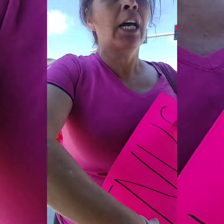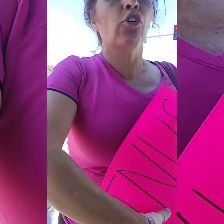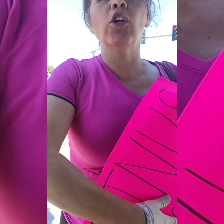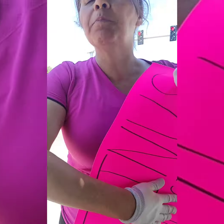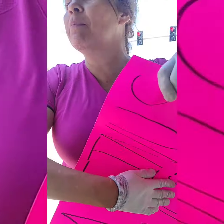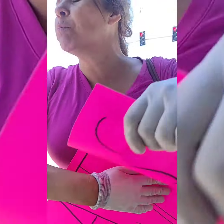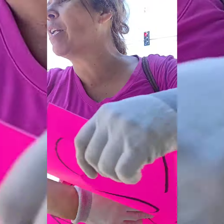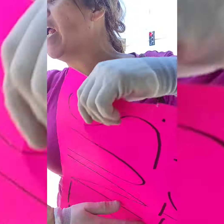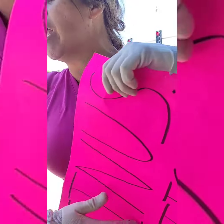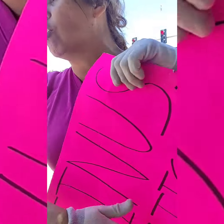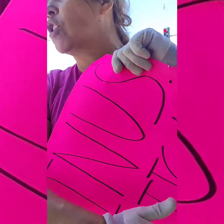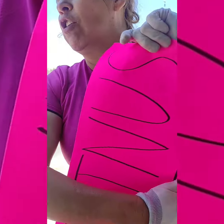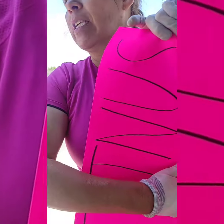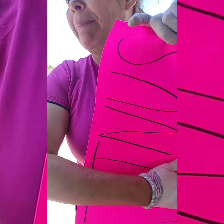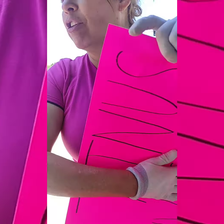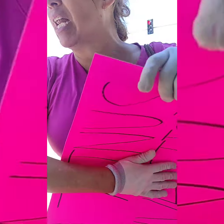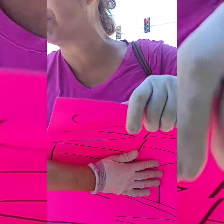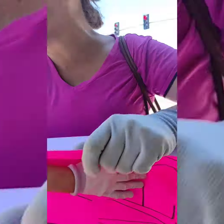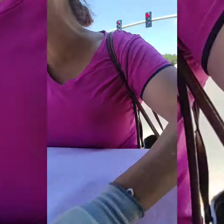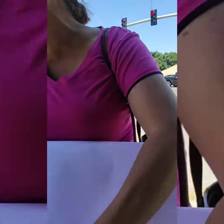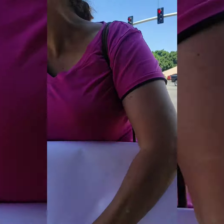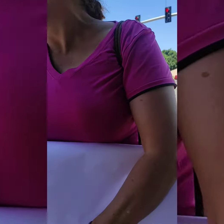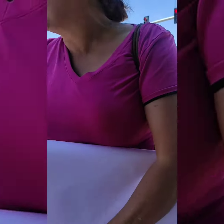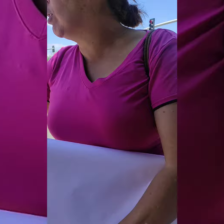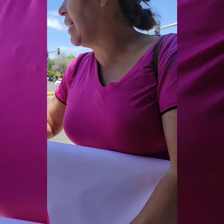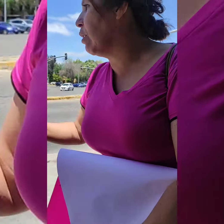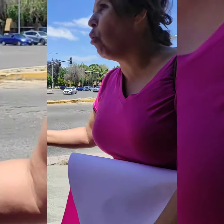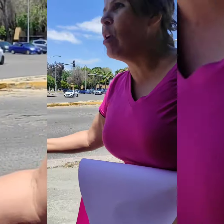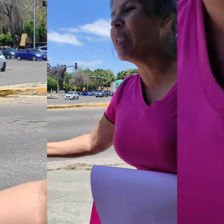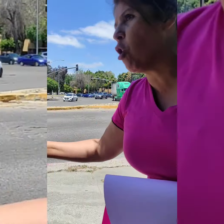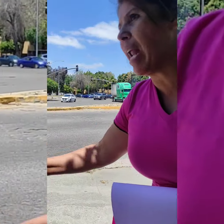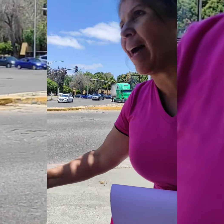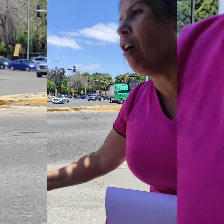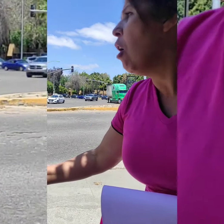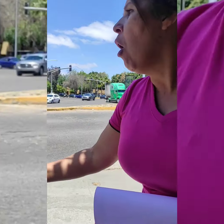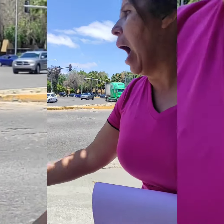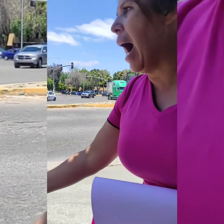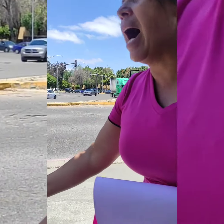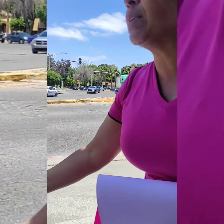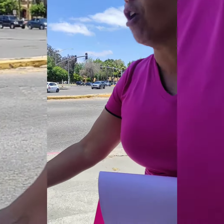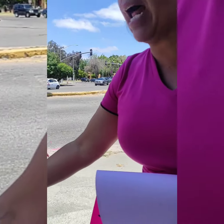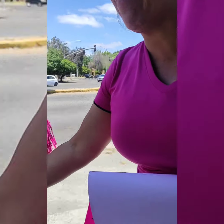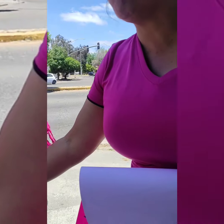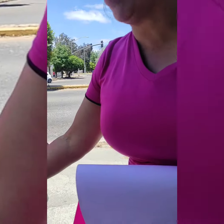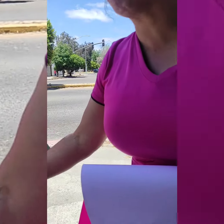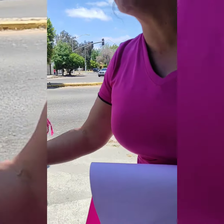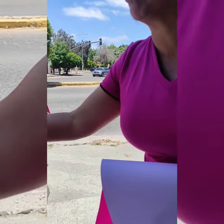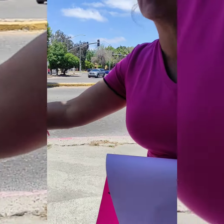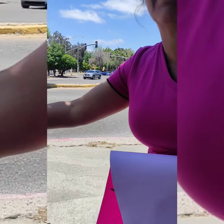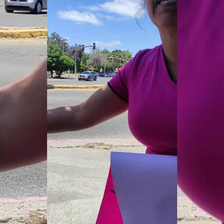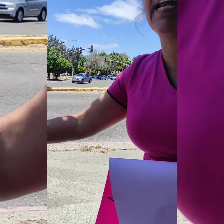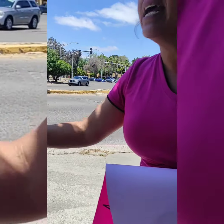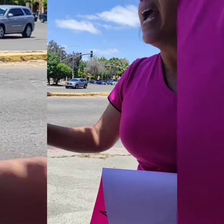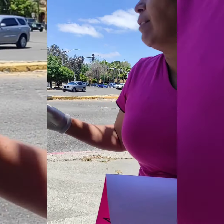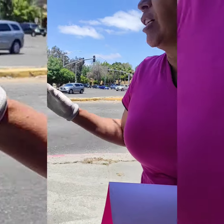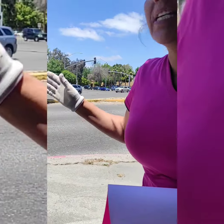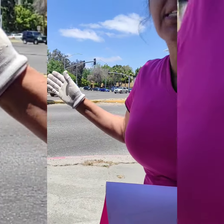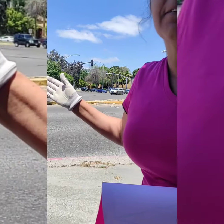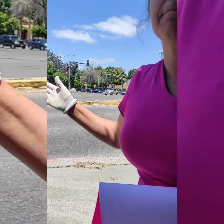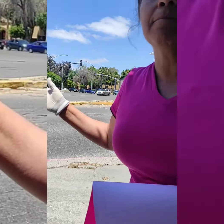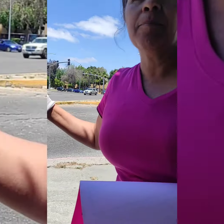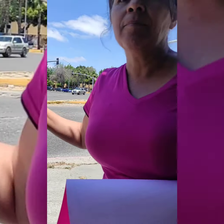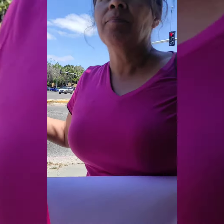podemos, no nos podemos poner en los zapatos de las personas cuando si uno es violado, es violado o algo y que no sabe quién.